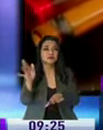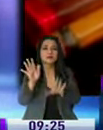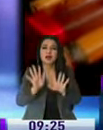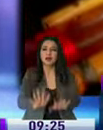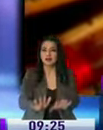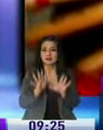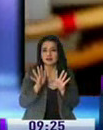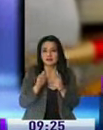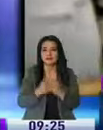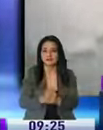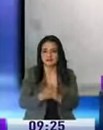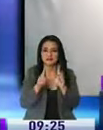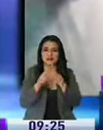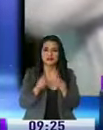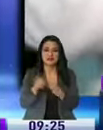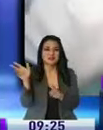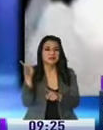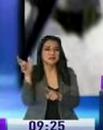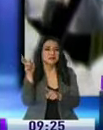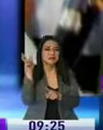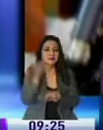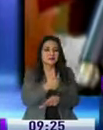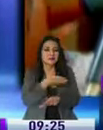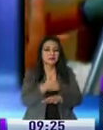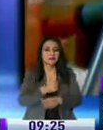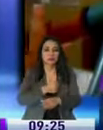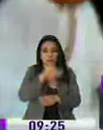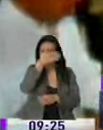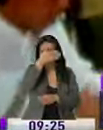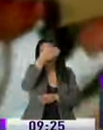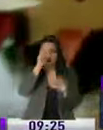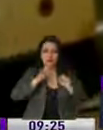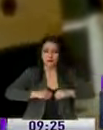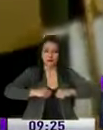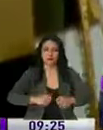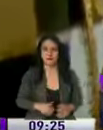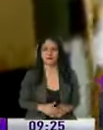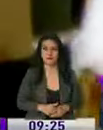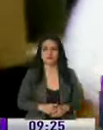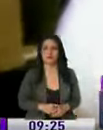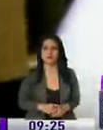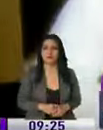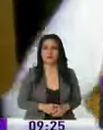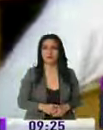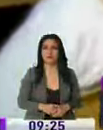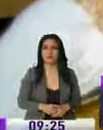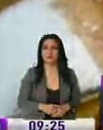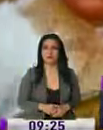toda la gama de sonidos que produce nuestra cultura.